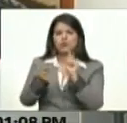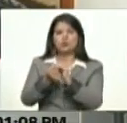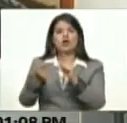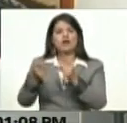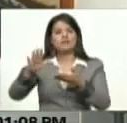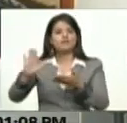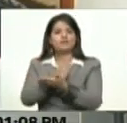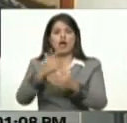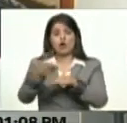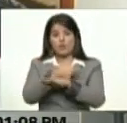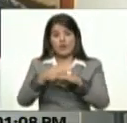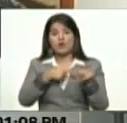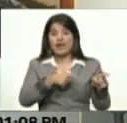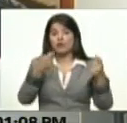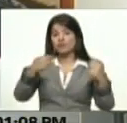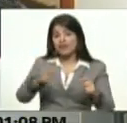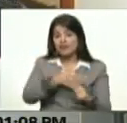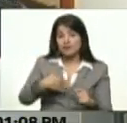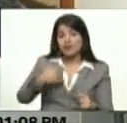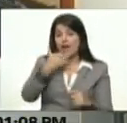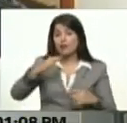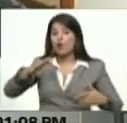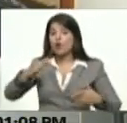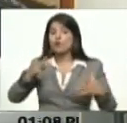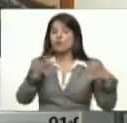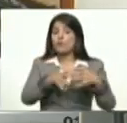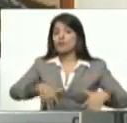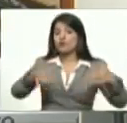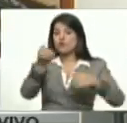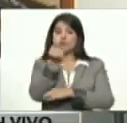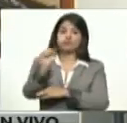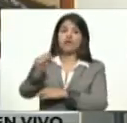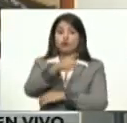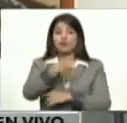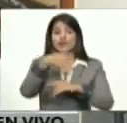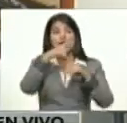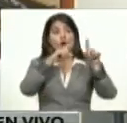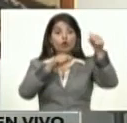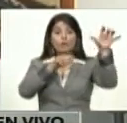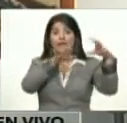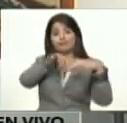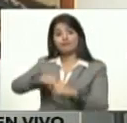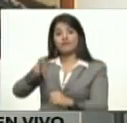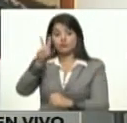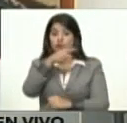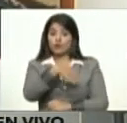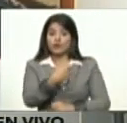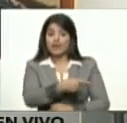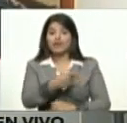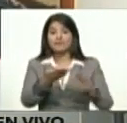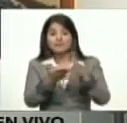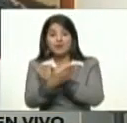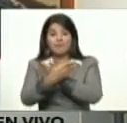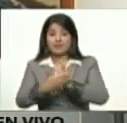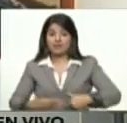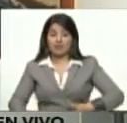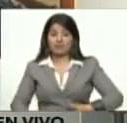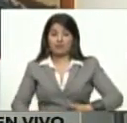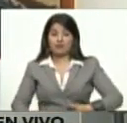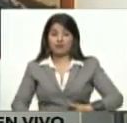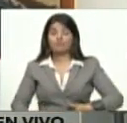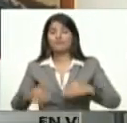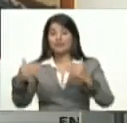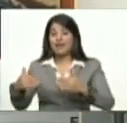una rebelión de la burguesía, para buscar una intervención, para dar un golpe de Estado. Y luego